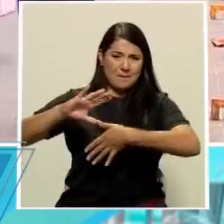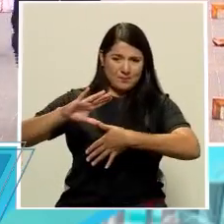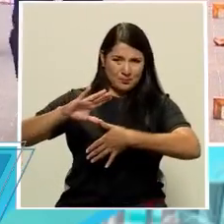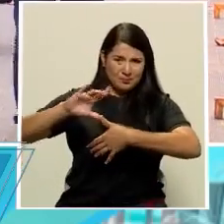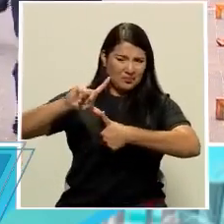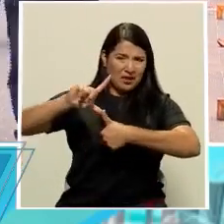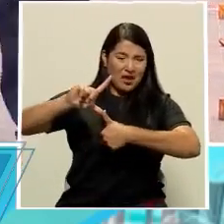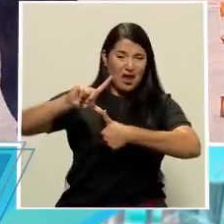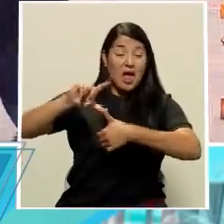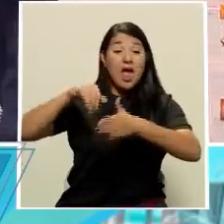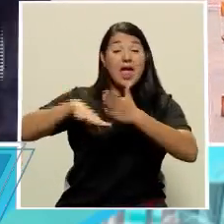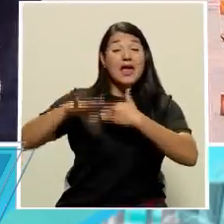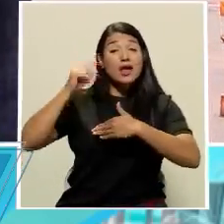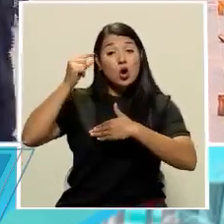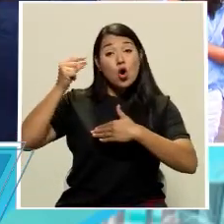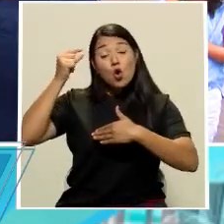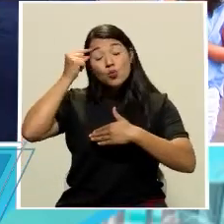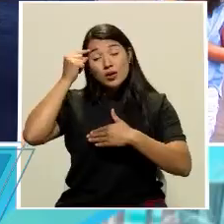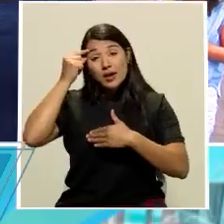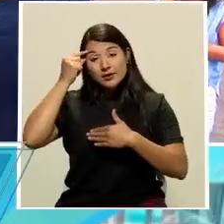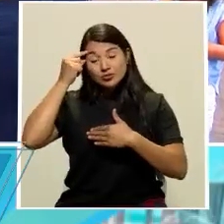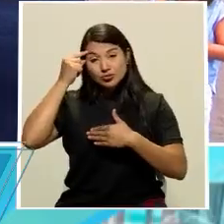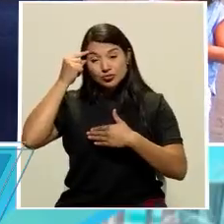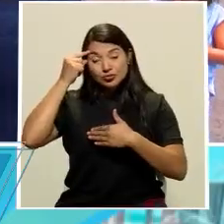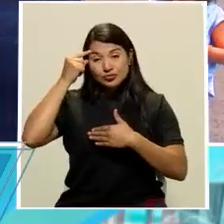los gobiernos que están tomando en cuenta